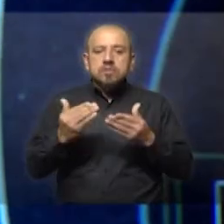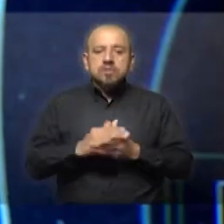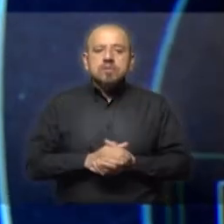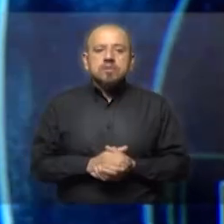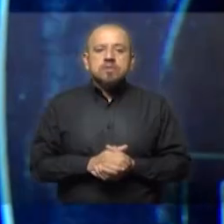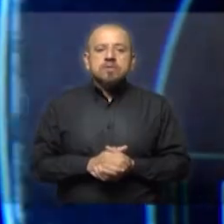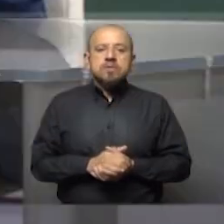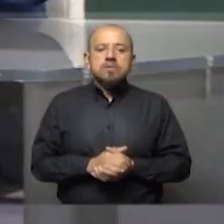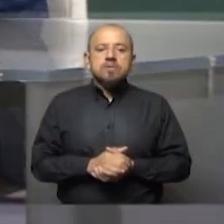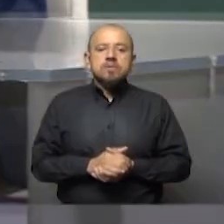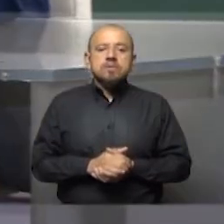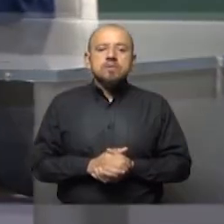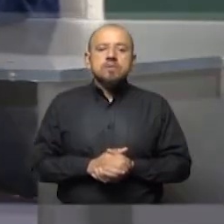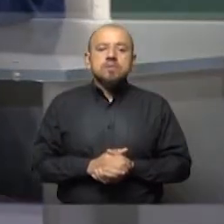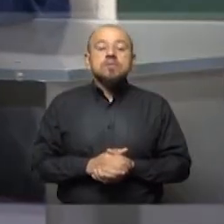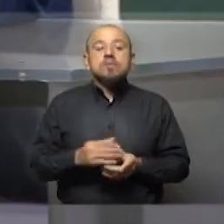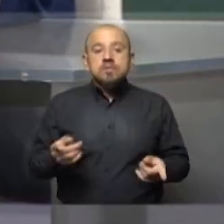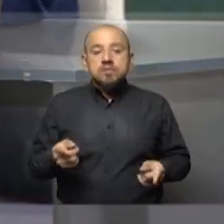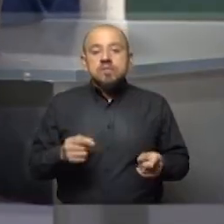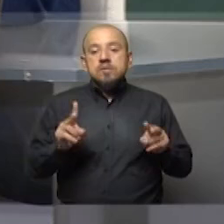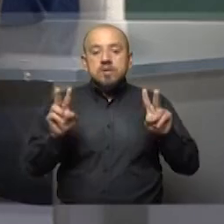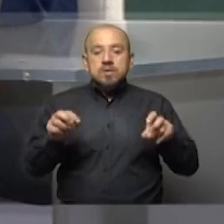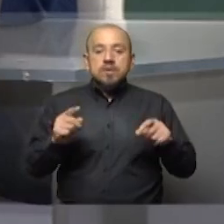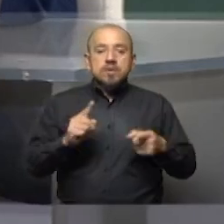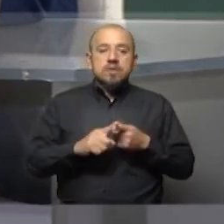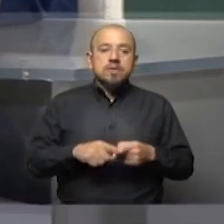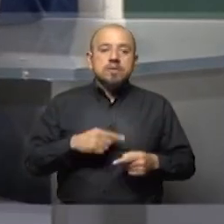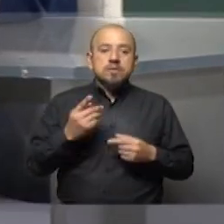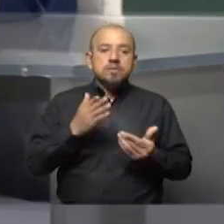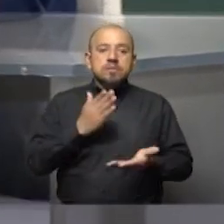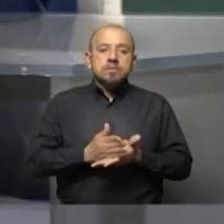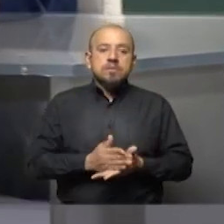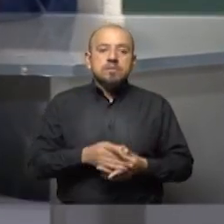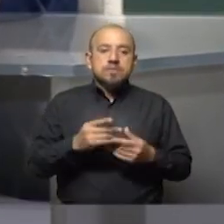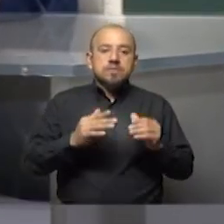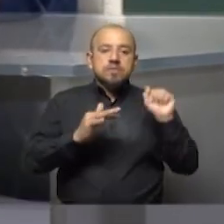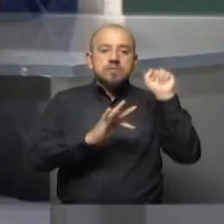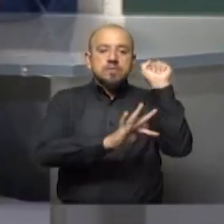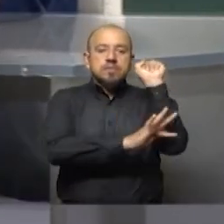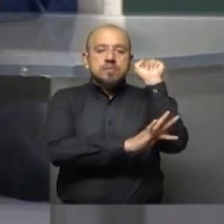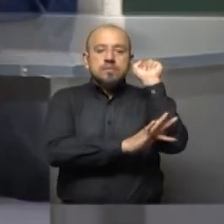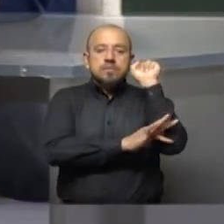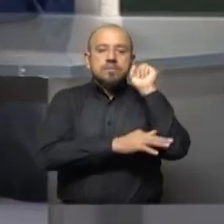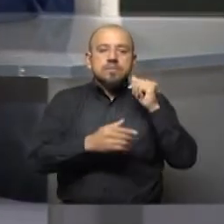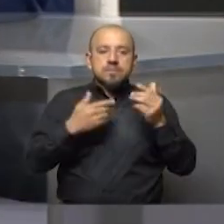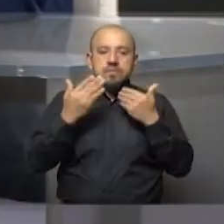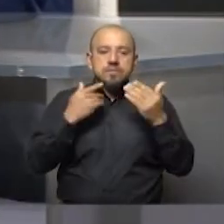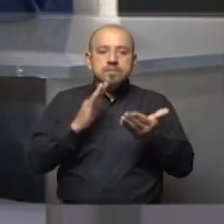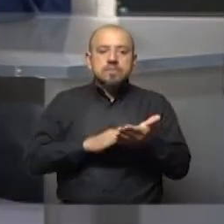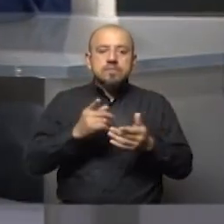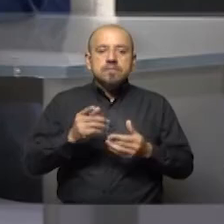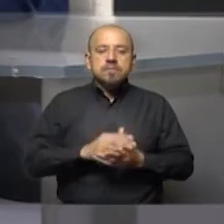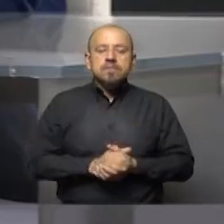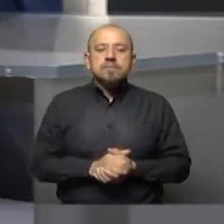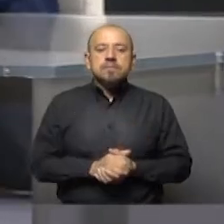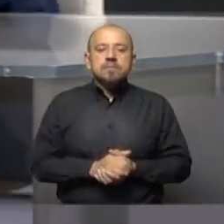gracias a ustedes un gusto bueno y justamente sobre las cuestiones que tienen que ver con el derecho y los feminismos vamos a seguir hablando en el próximo bloque de la letra